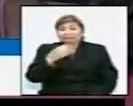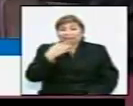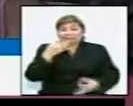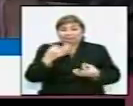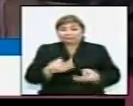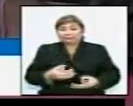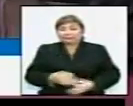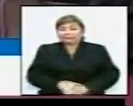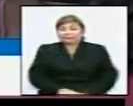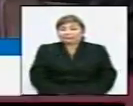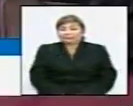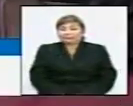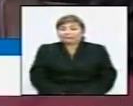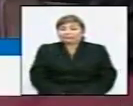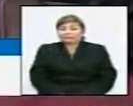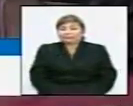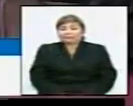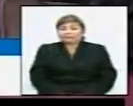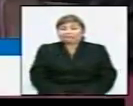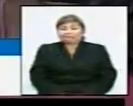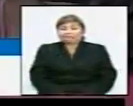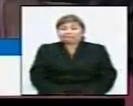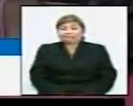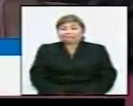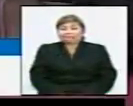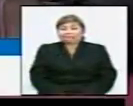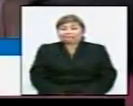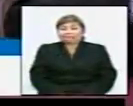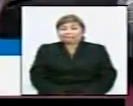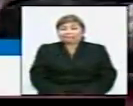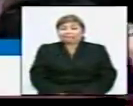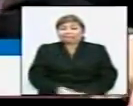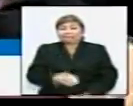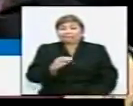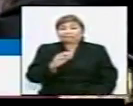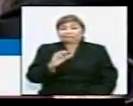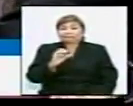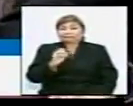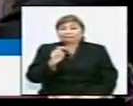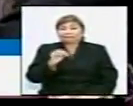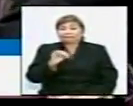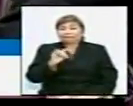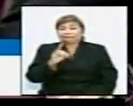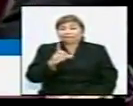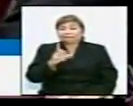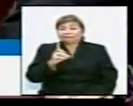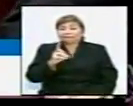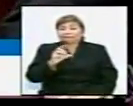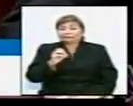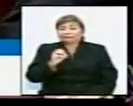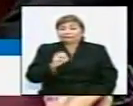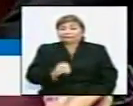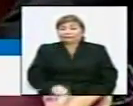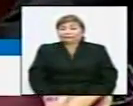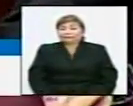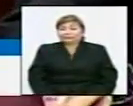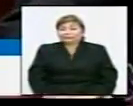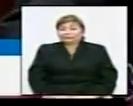calidad. Ahora, por otro lado, también se ha formulado la inquietud en el sentido de que